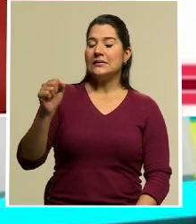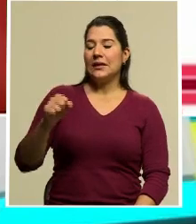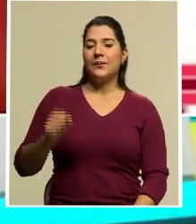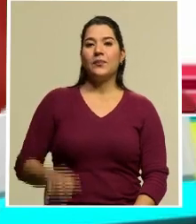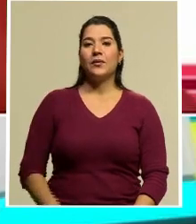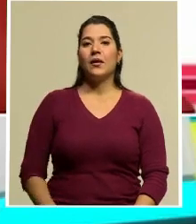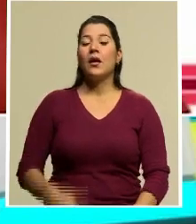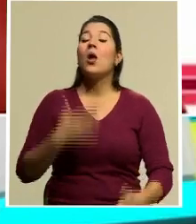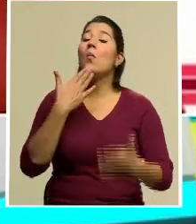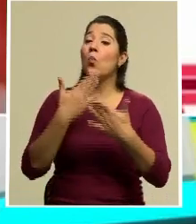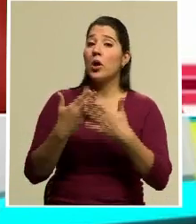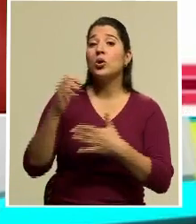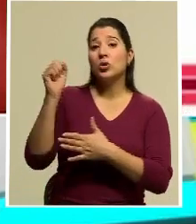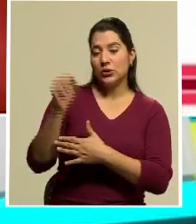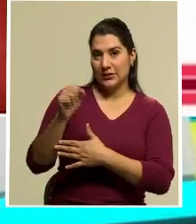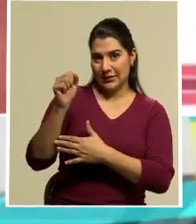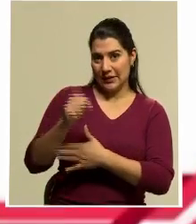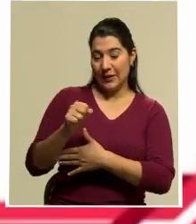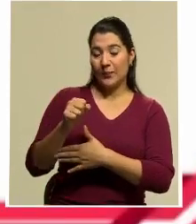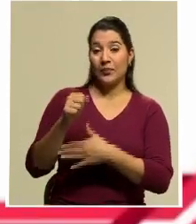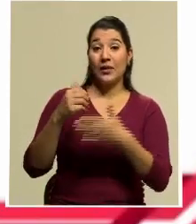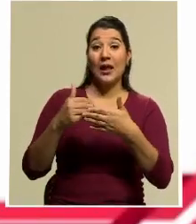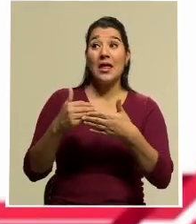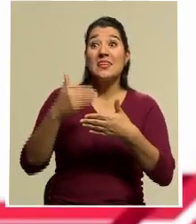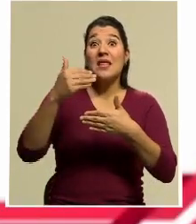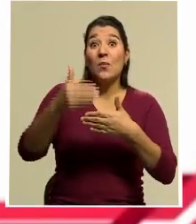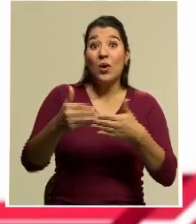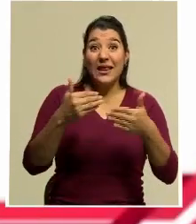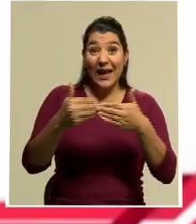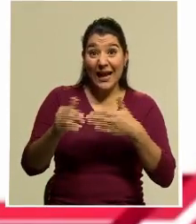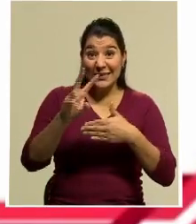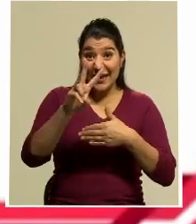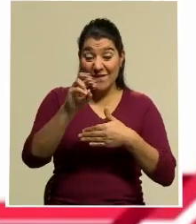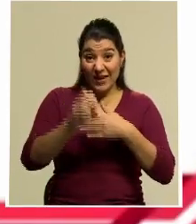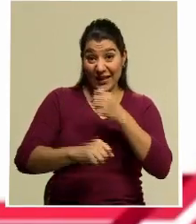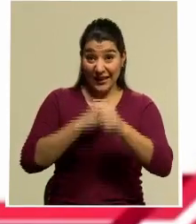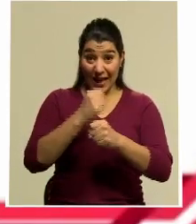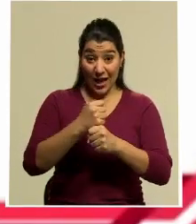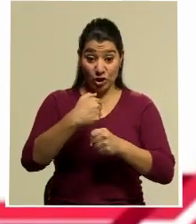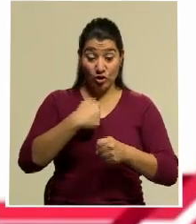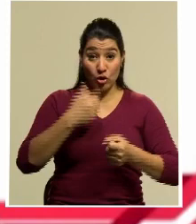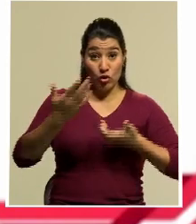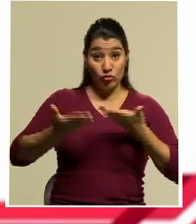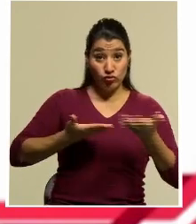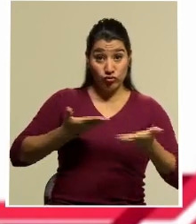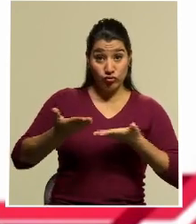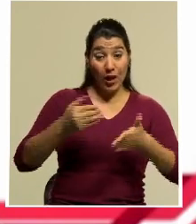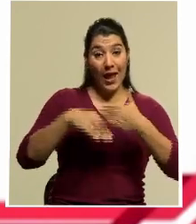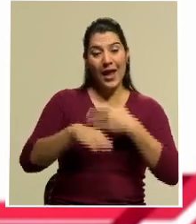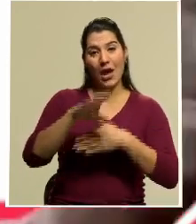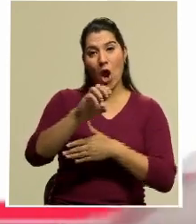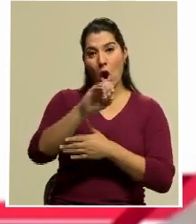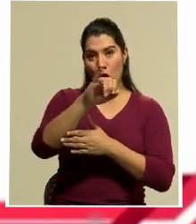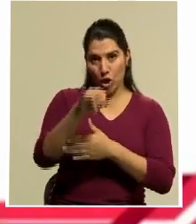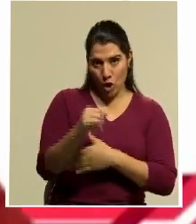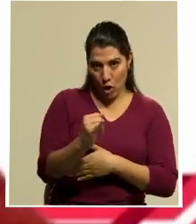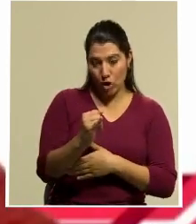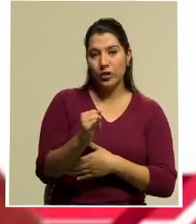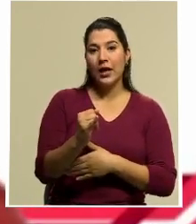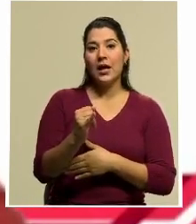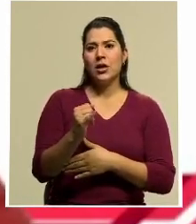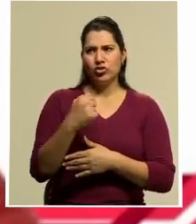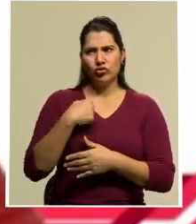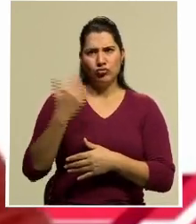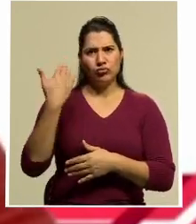Bueno, efectivamente, después de casi 20 años de servicio en el organismo de investigación judicial, hasta llegar a ser su